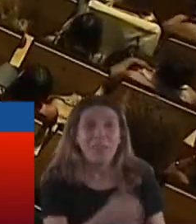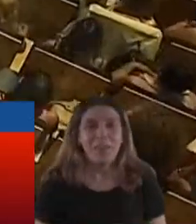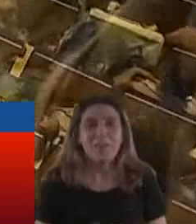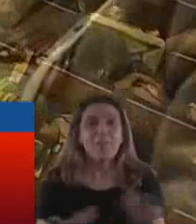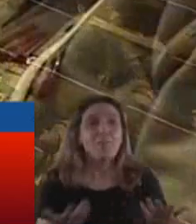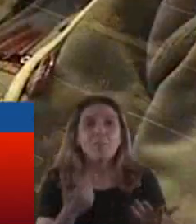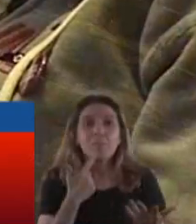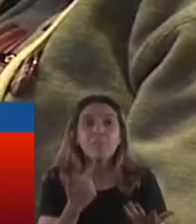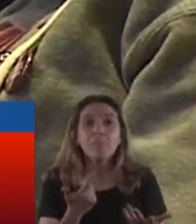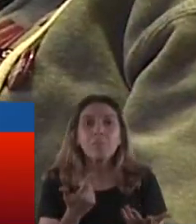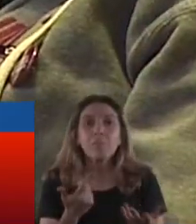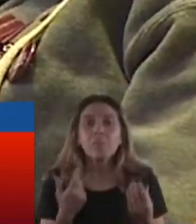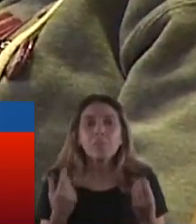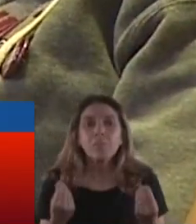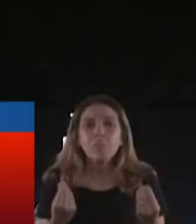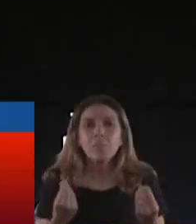lo grave que